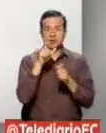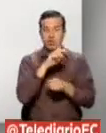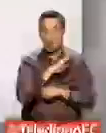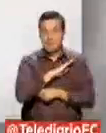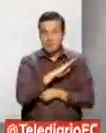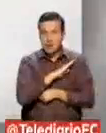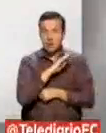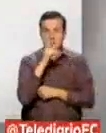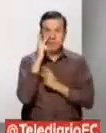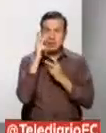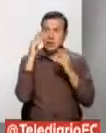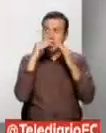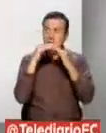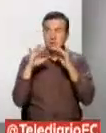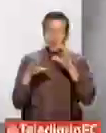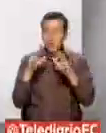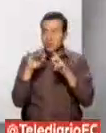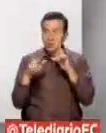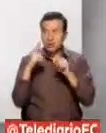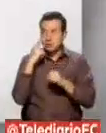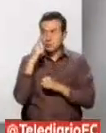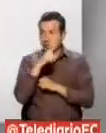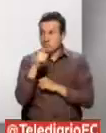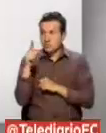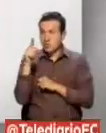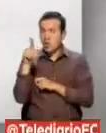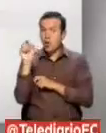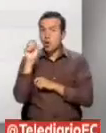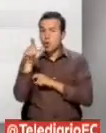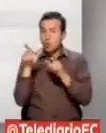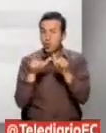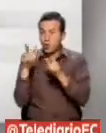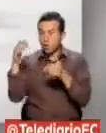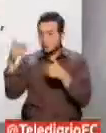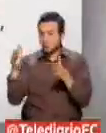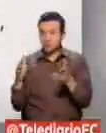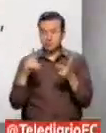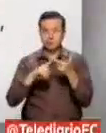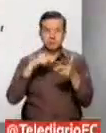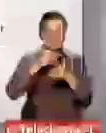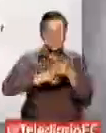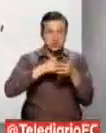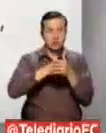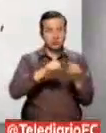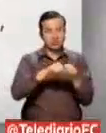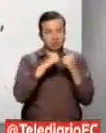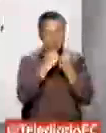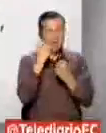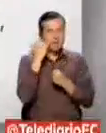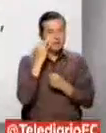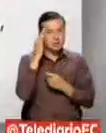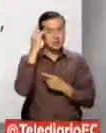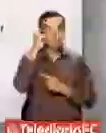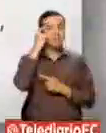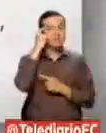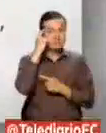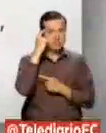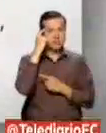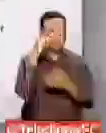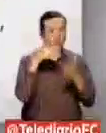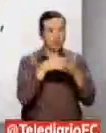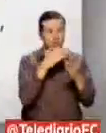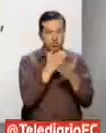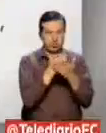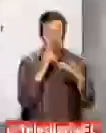para identificar casas a perjudicar o para delimitar territorio. Lucha social, que resaltan fechas conmemorativas y contramedidas